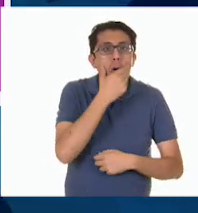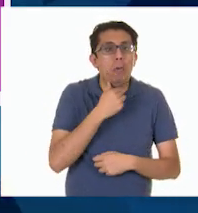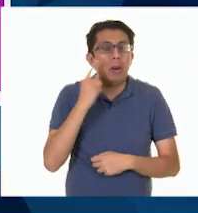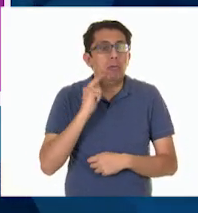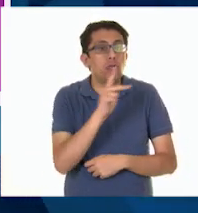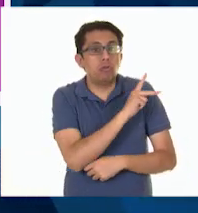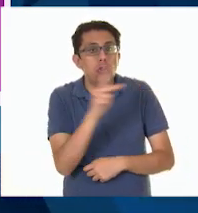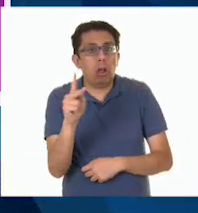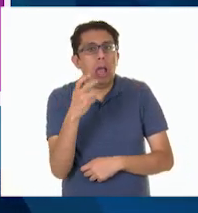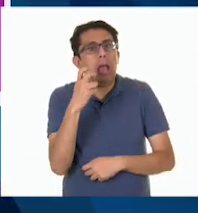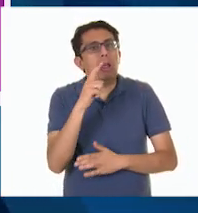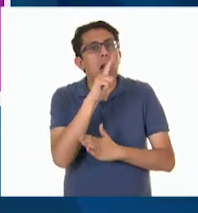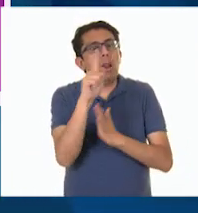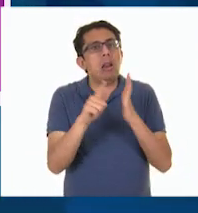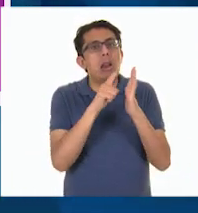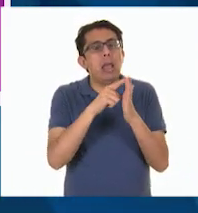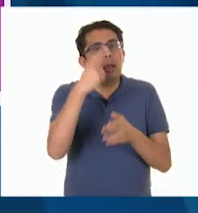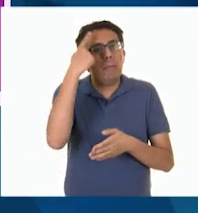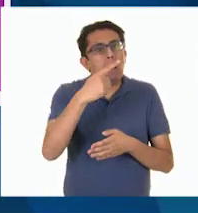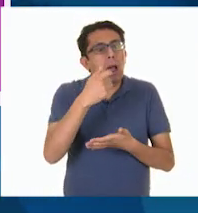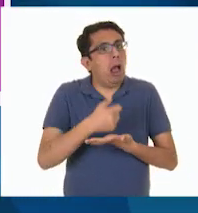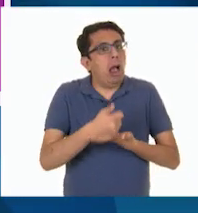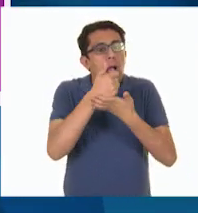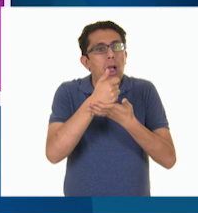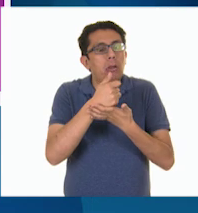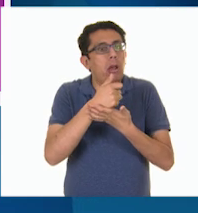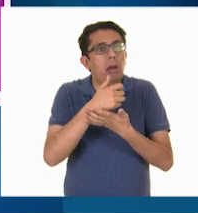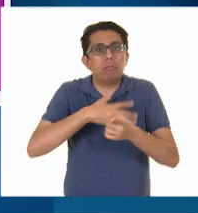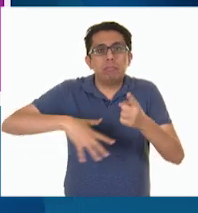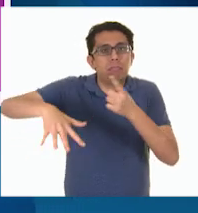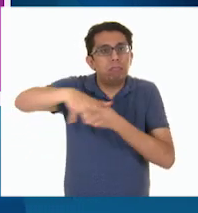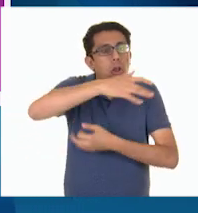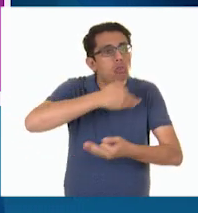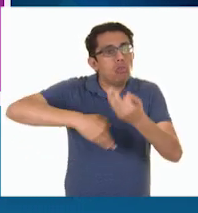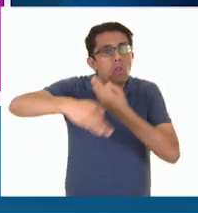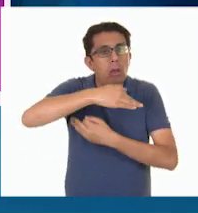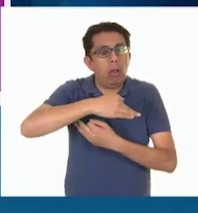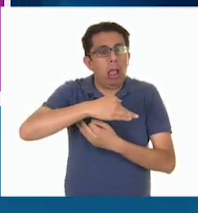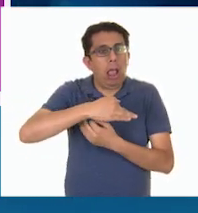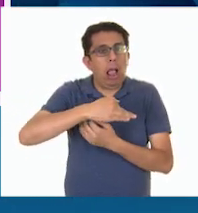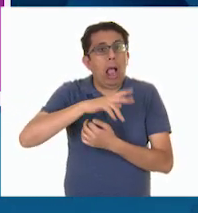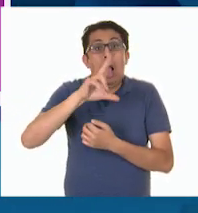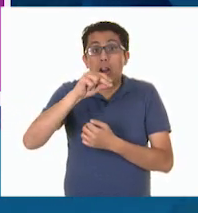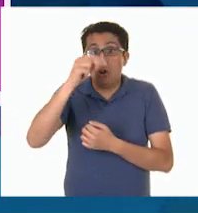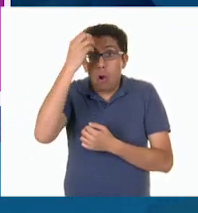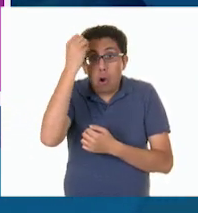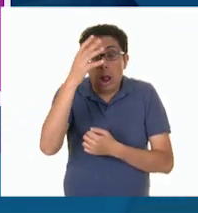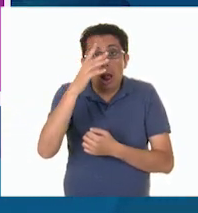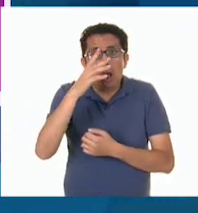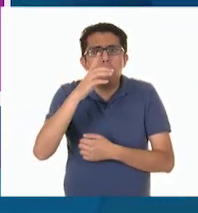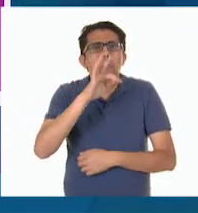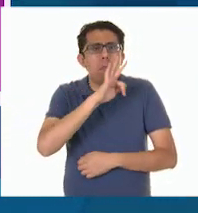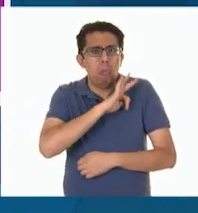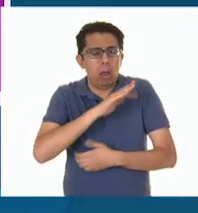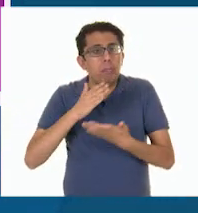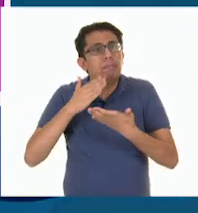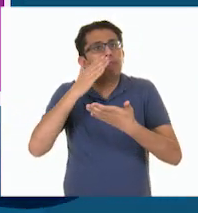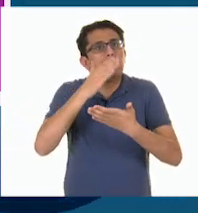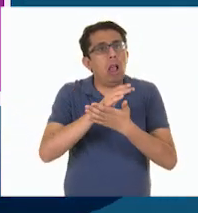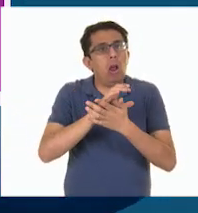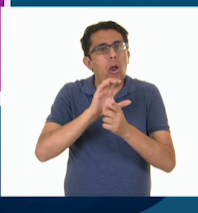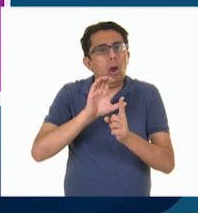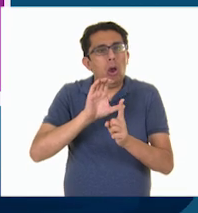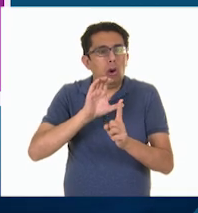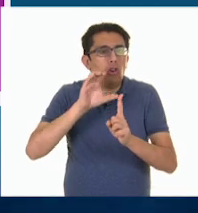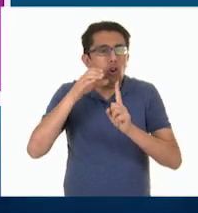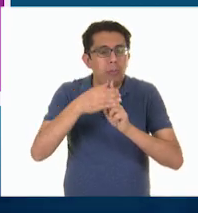se crearon para beneficio de todas y todos. Sin olvidar que debemos acudir a las instituciones como la Comisión Nacional de Derechos